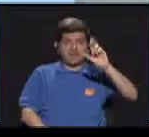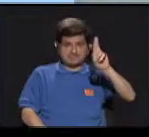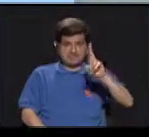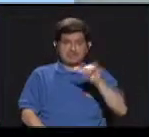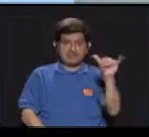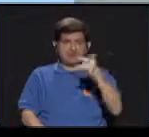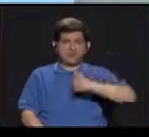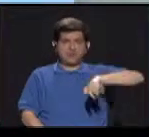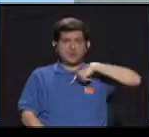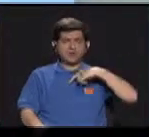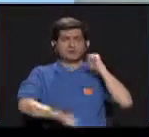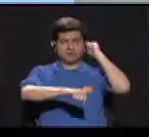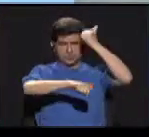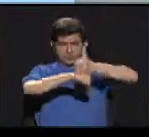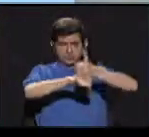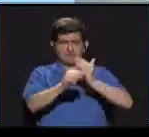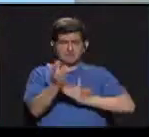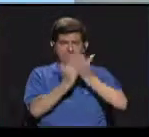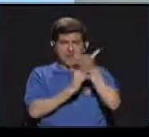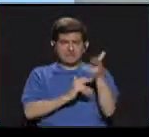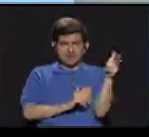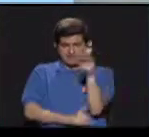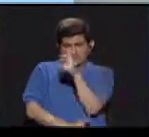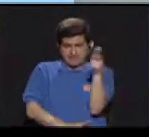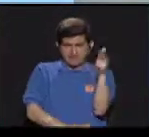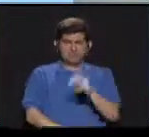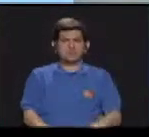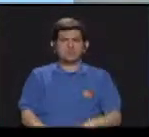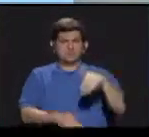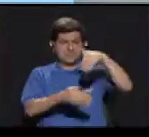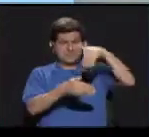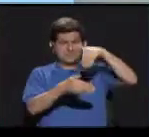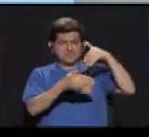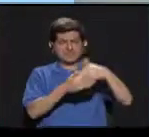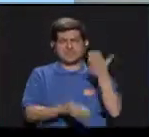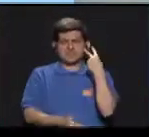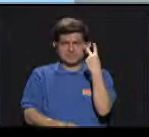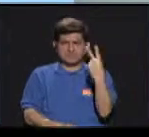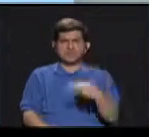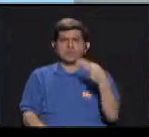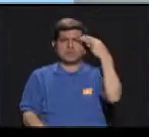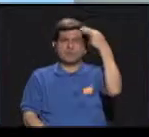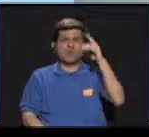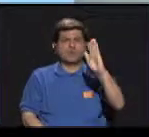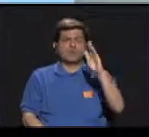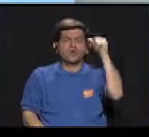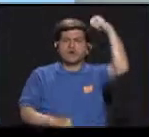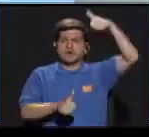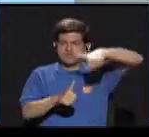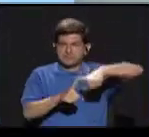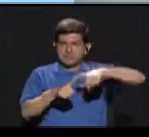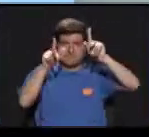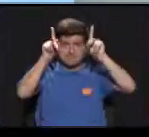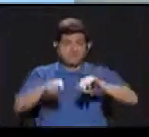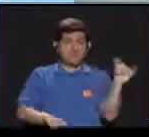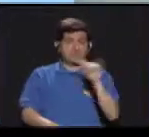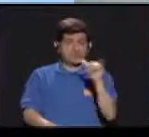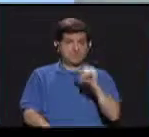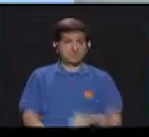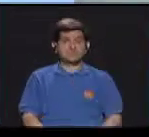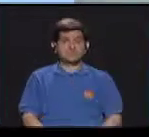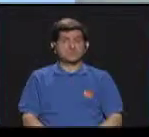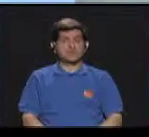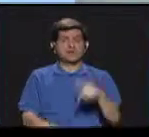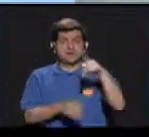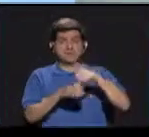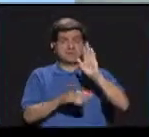la de Alfredo Catania, y además hemos creado, por medio de las imágenes de nuestro archivo audiovisual, un homenaje a su memoria para